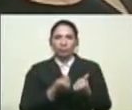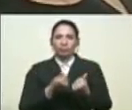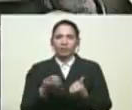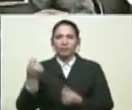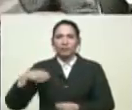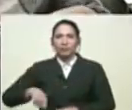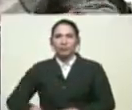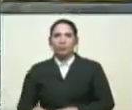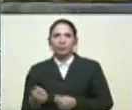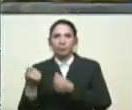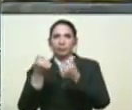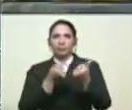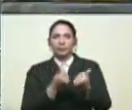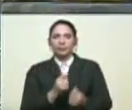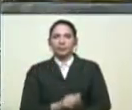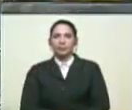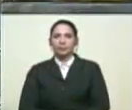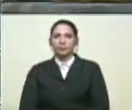financiero